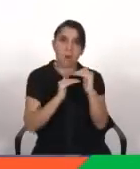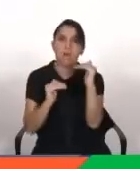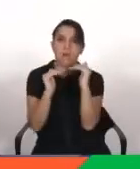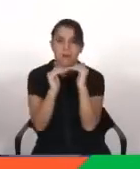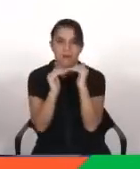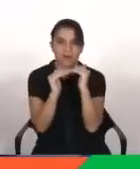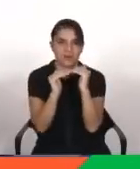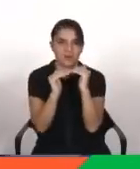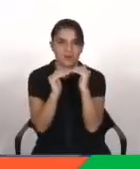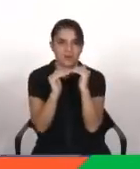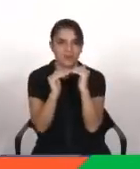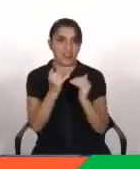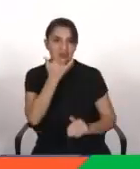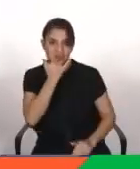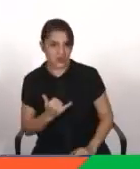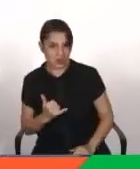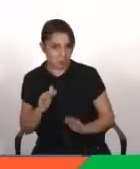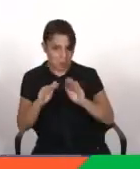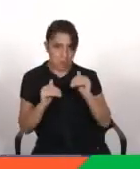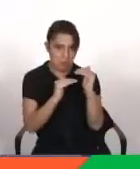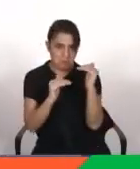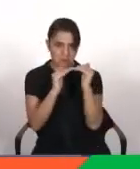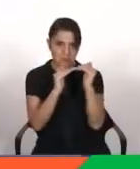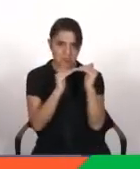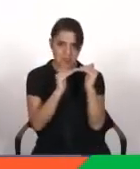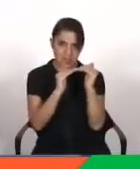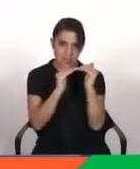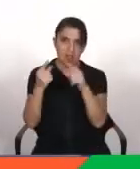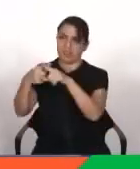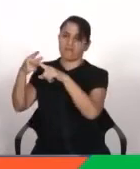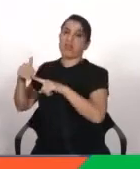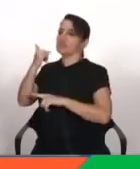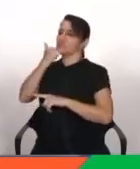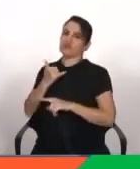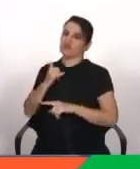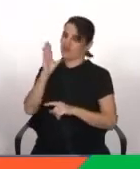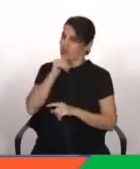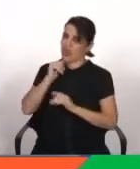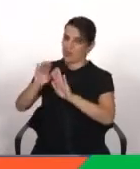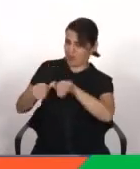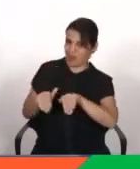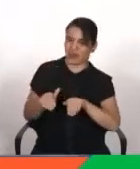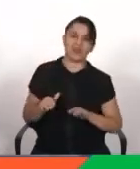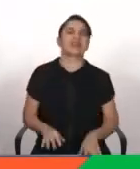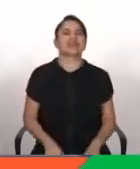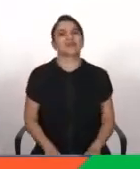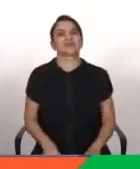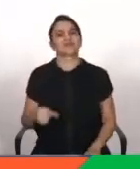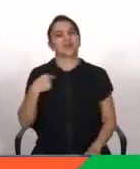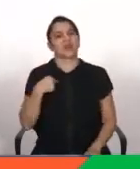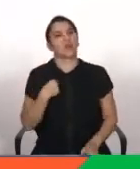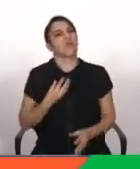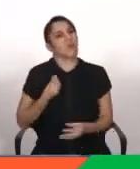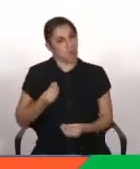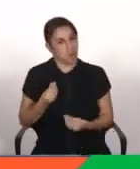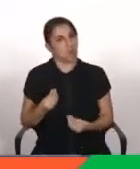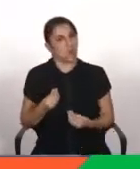general no pasa en todos los canales de ciencia. Y eso encuentro que es súper